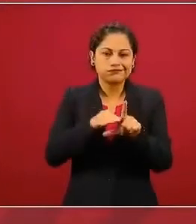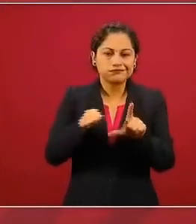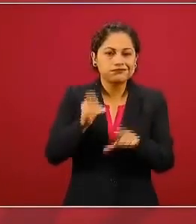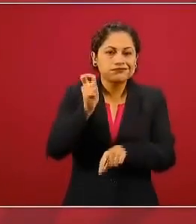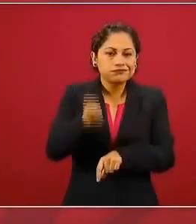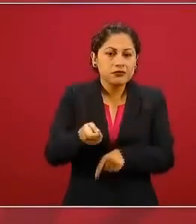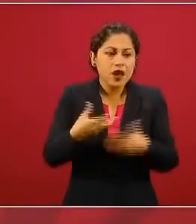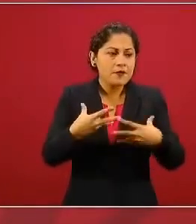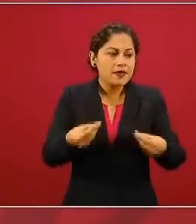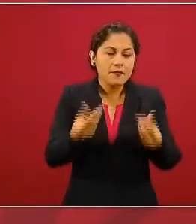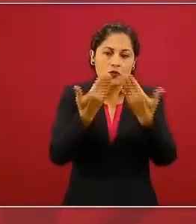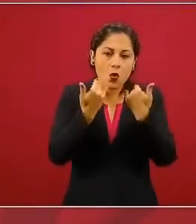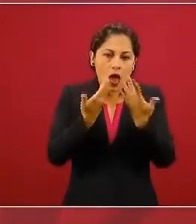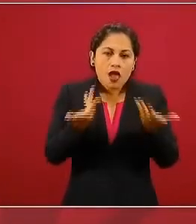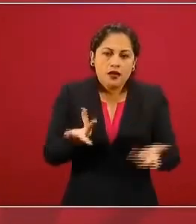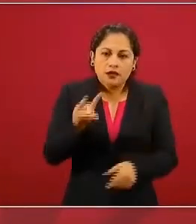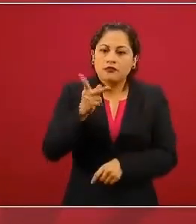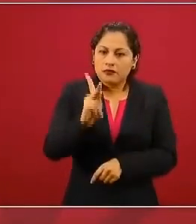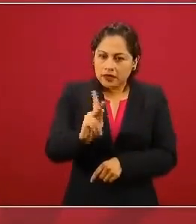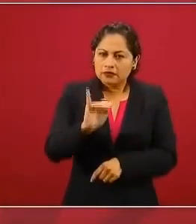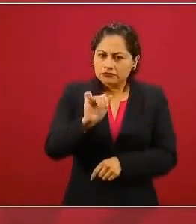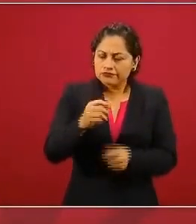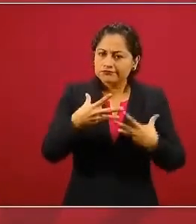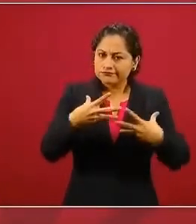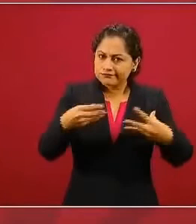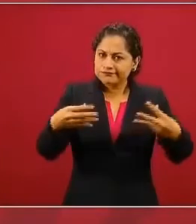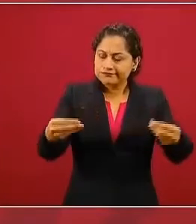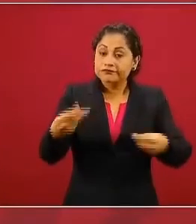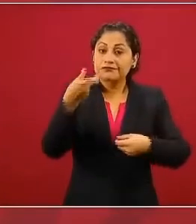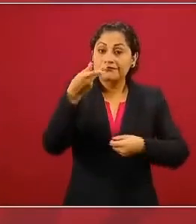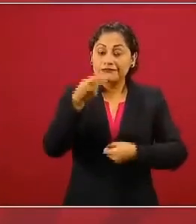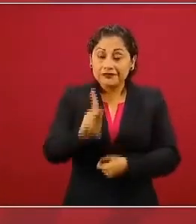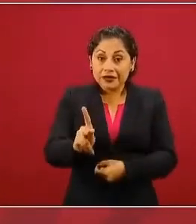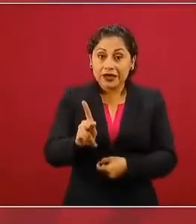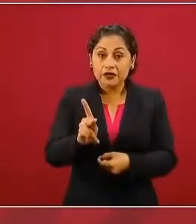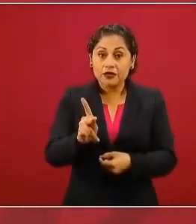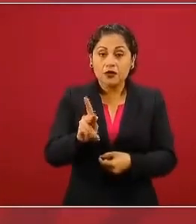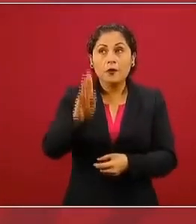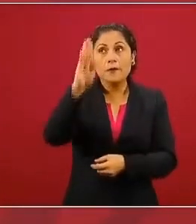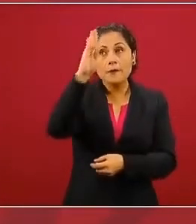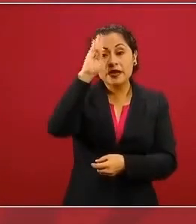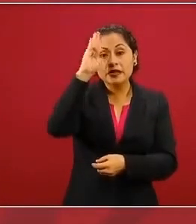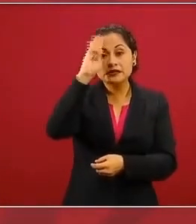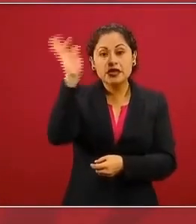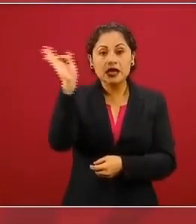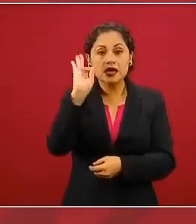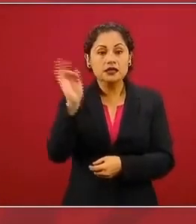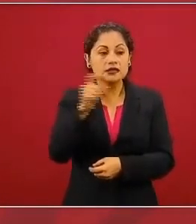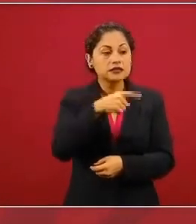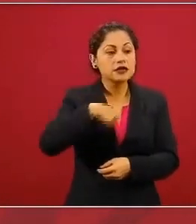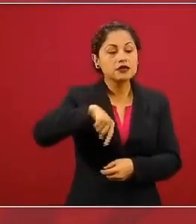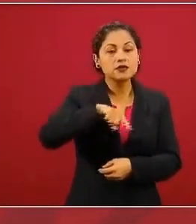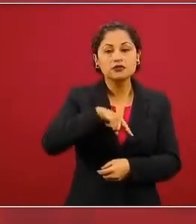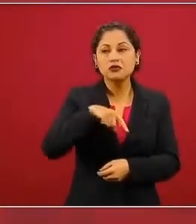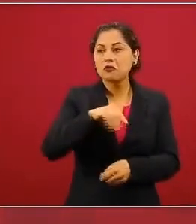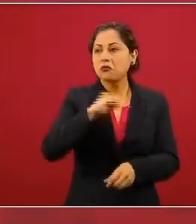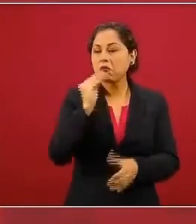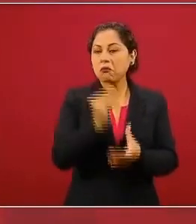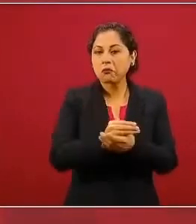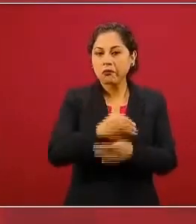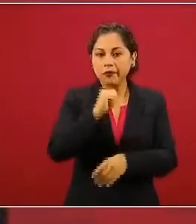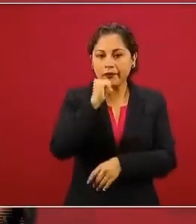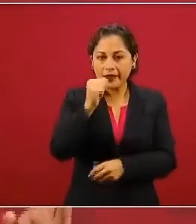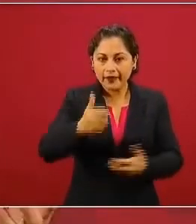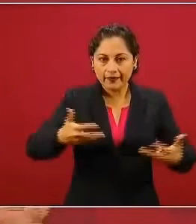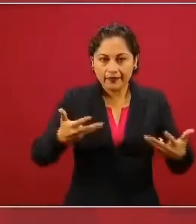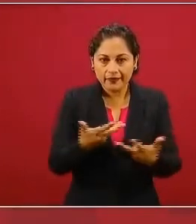epidemia. Lo que quiere decir es que comparado con lo que hubiéramos tenido si no hubiéramos hecho las intervenciones,